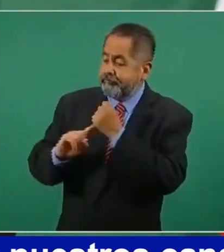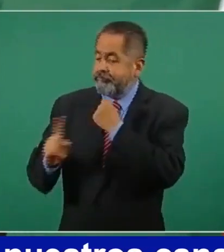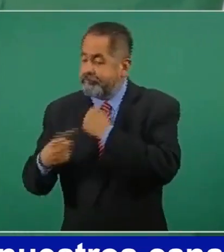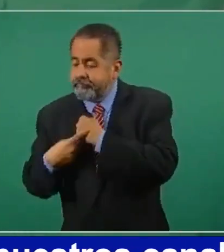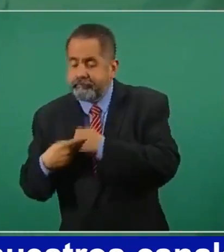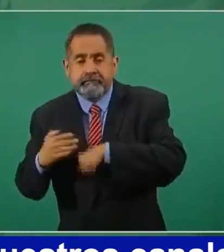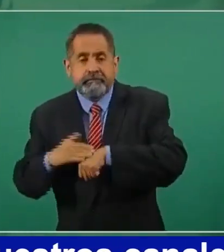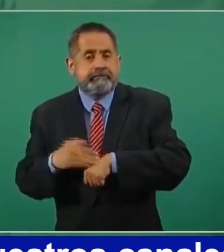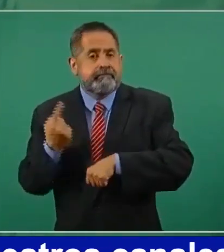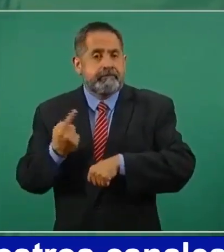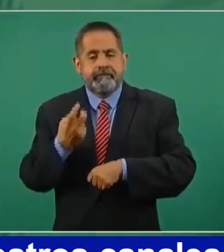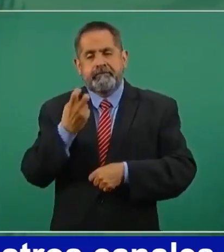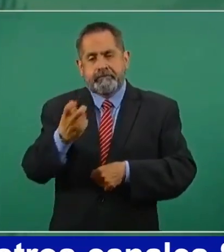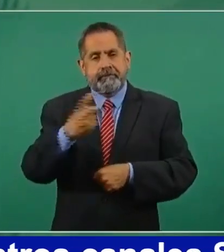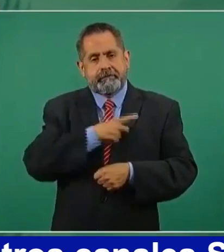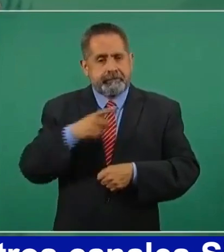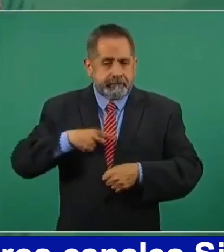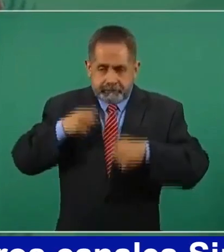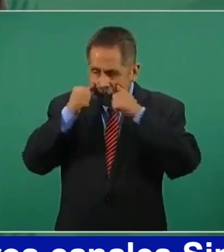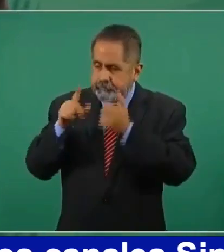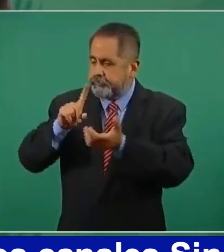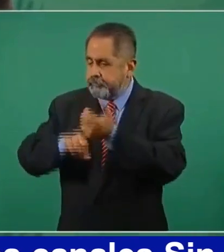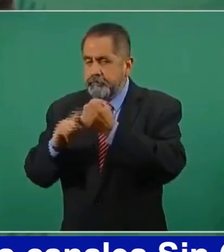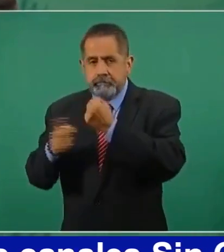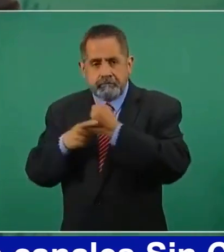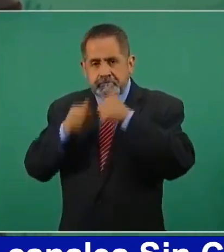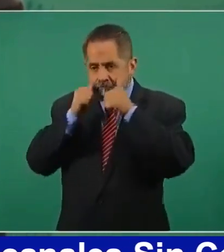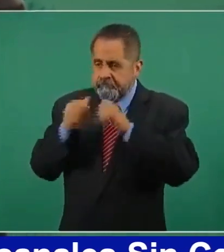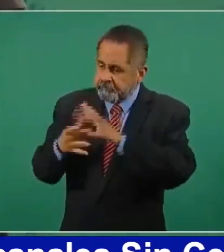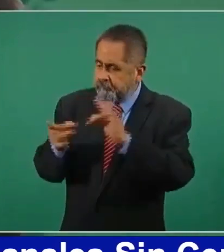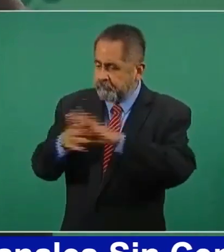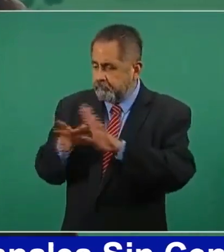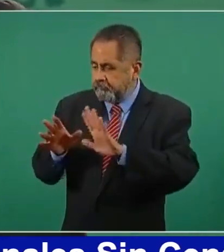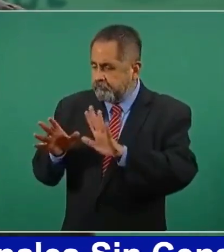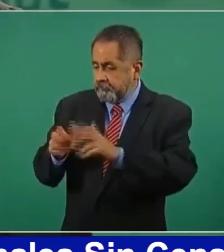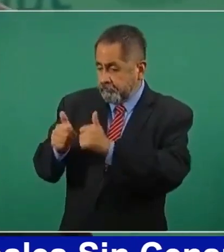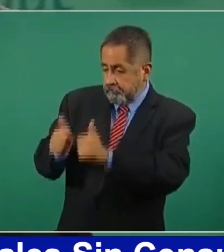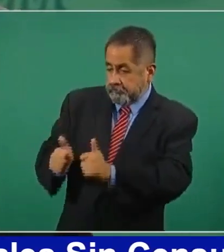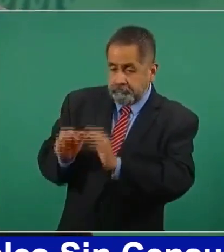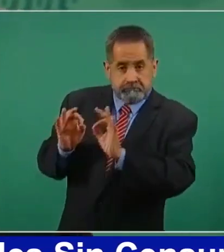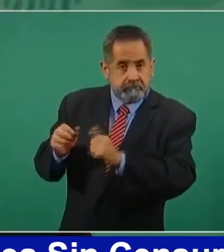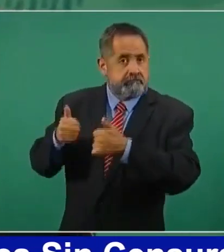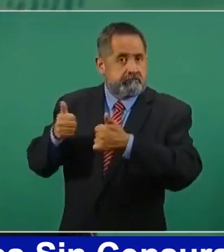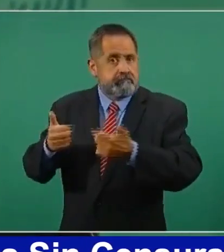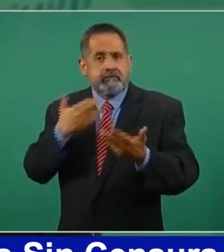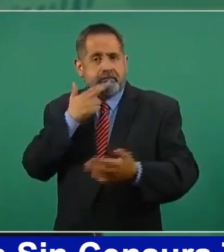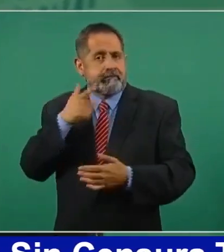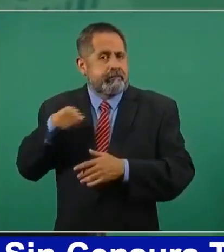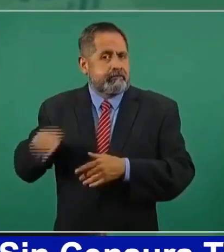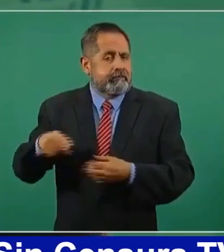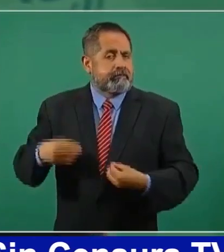hay que atender las necesidades de la gente en sus comunidades de origen.